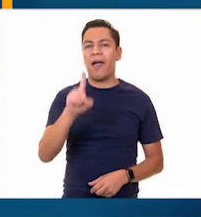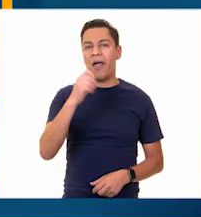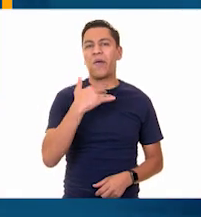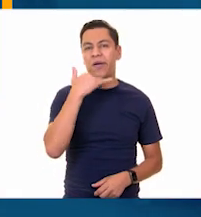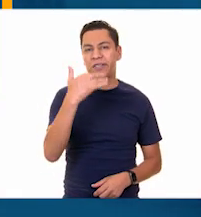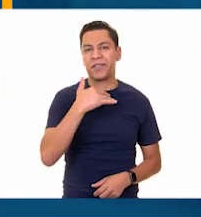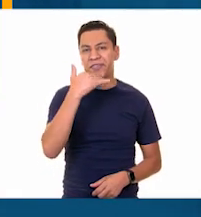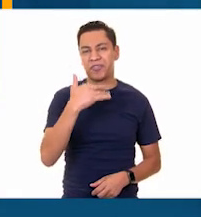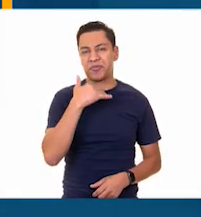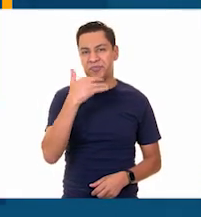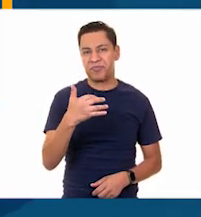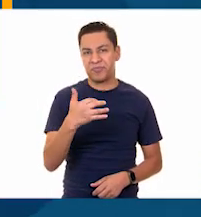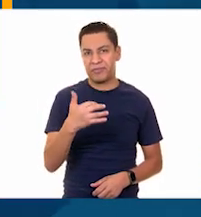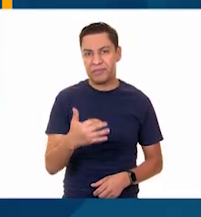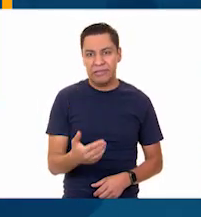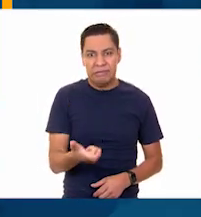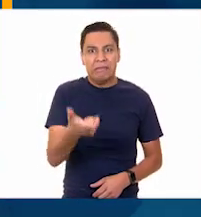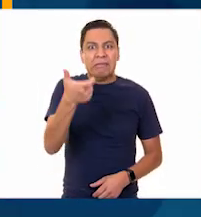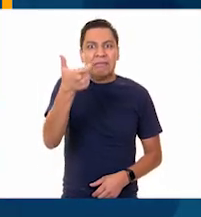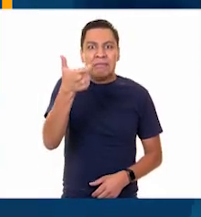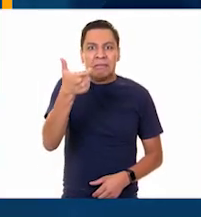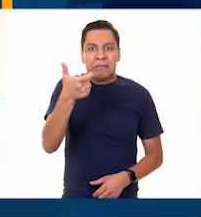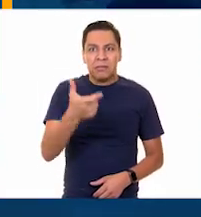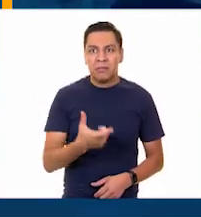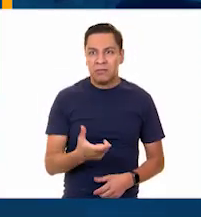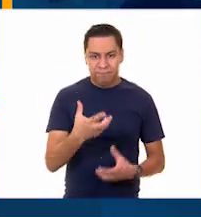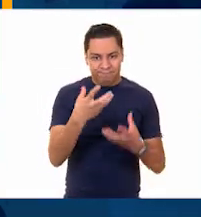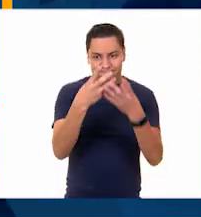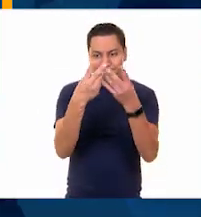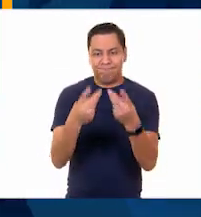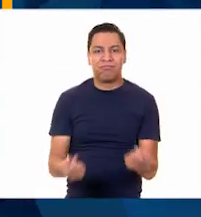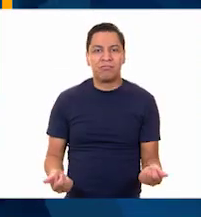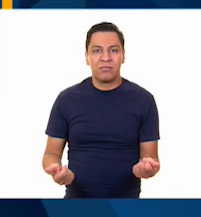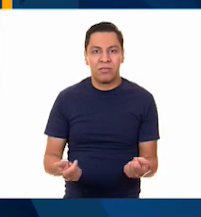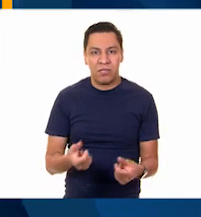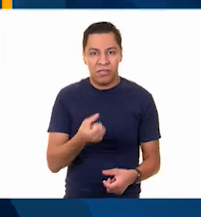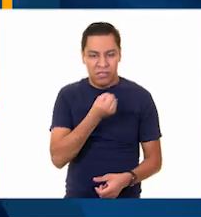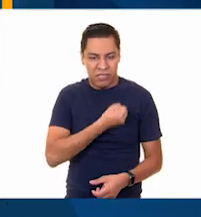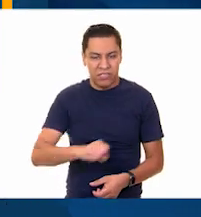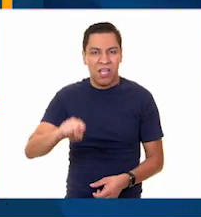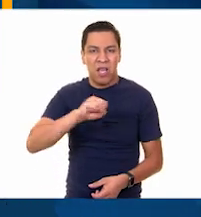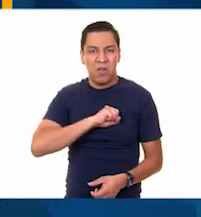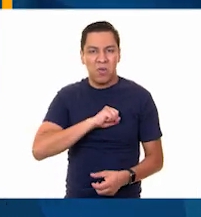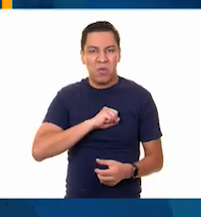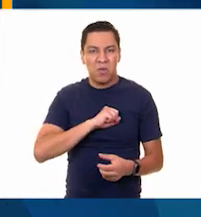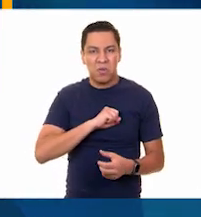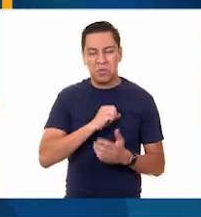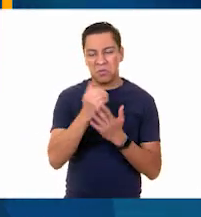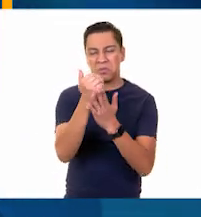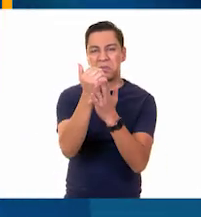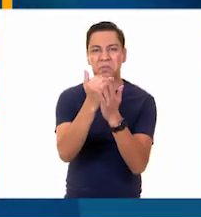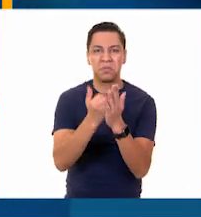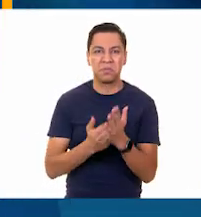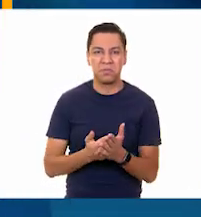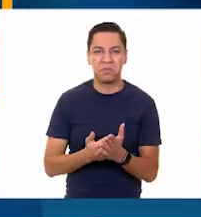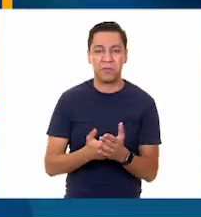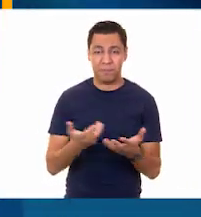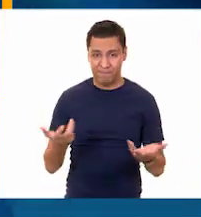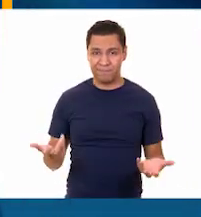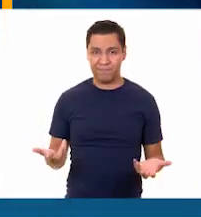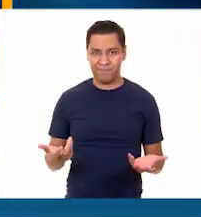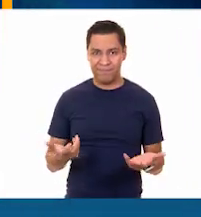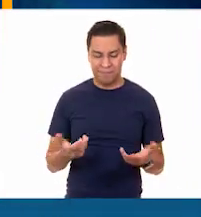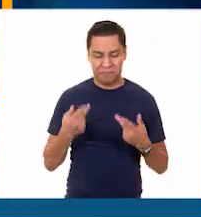57.403 millones de pesos el costo económico de la contaminación causada por aguas residuales no tratadas. Con el incremento